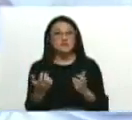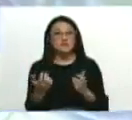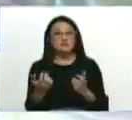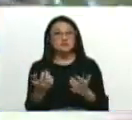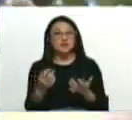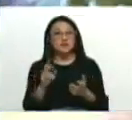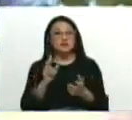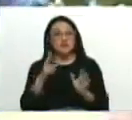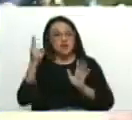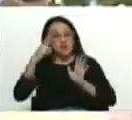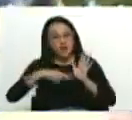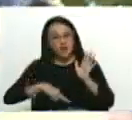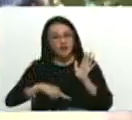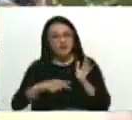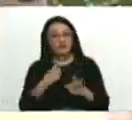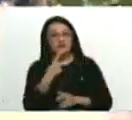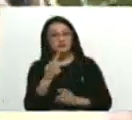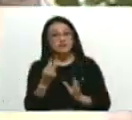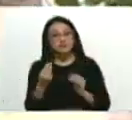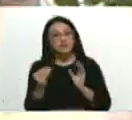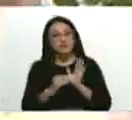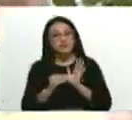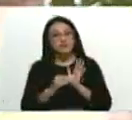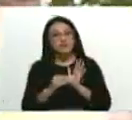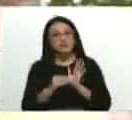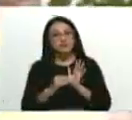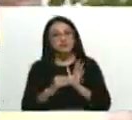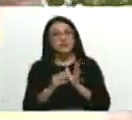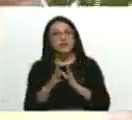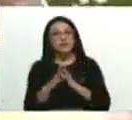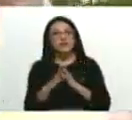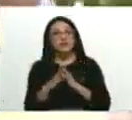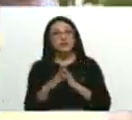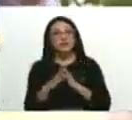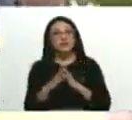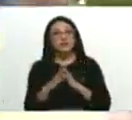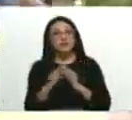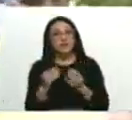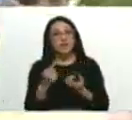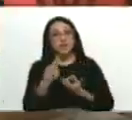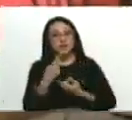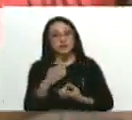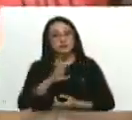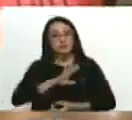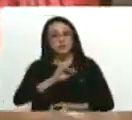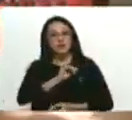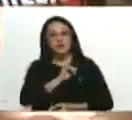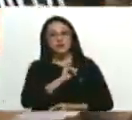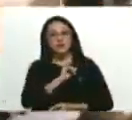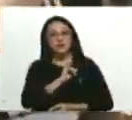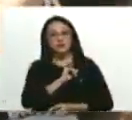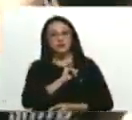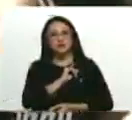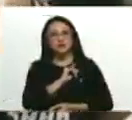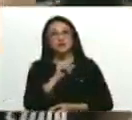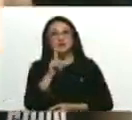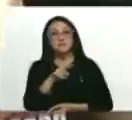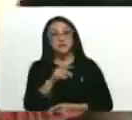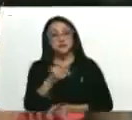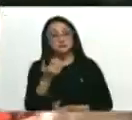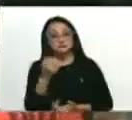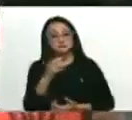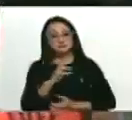Descoloniza decimos muchas veces todo lo que refleja nuestra identidad, pero además refleja